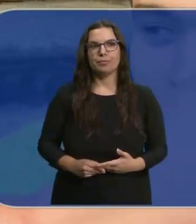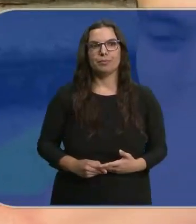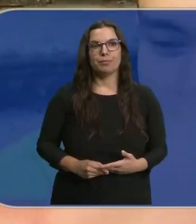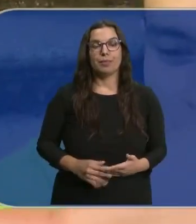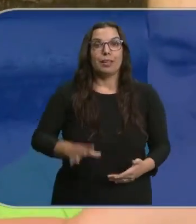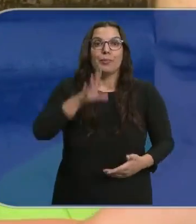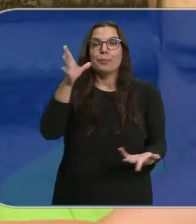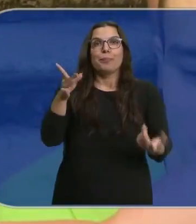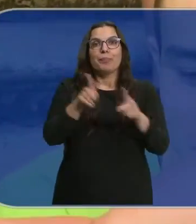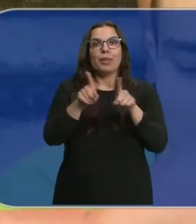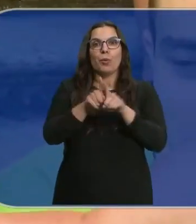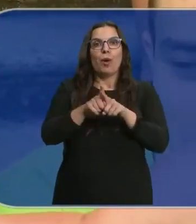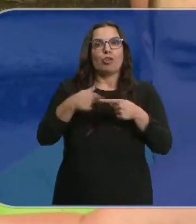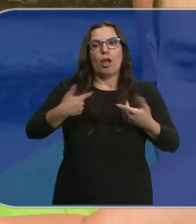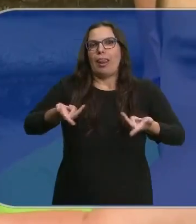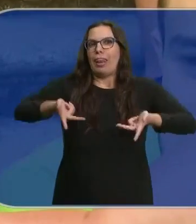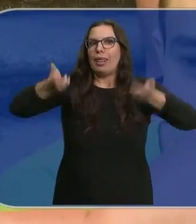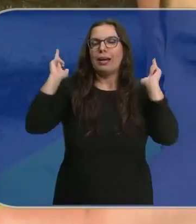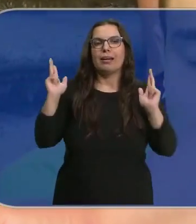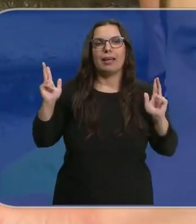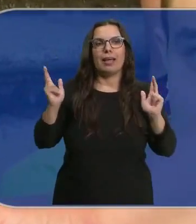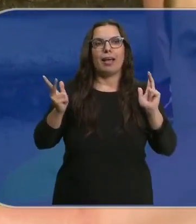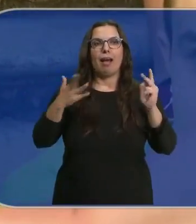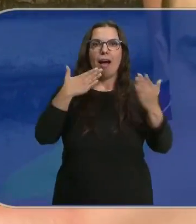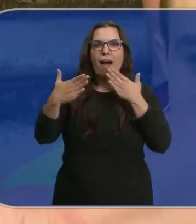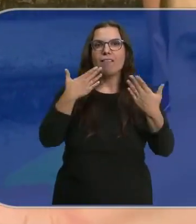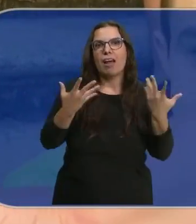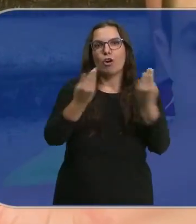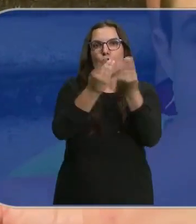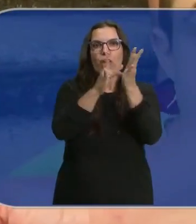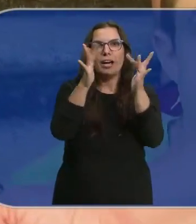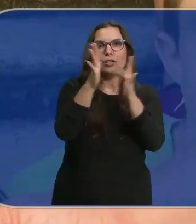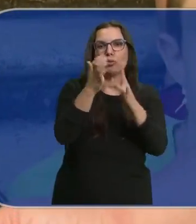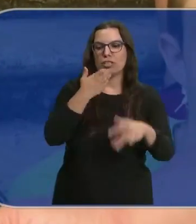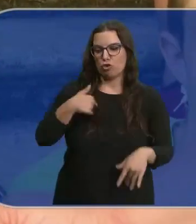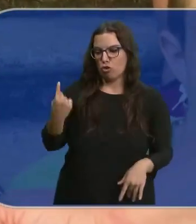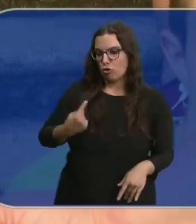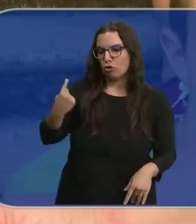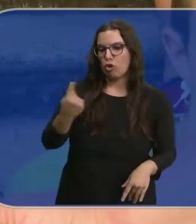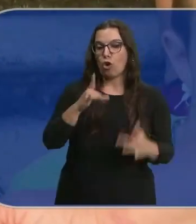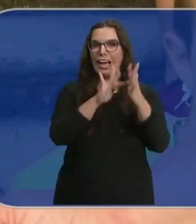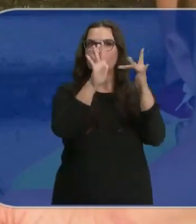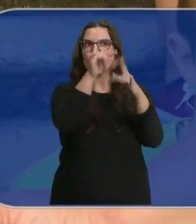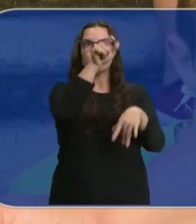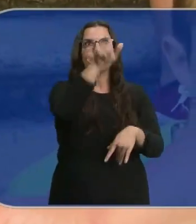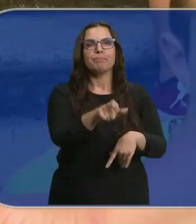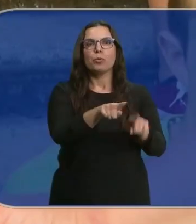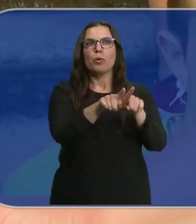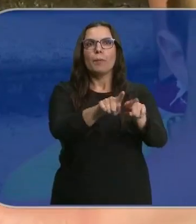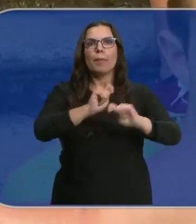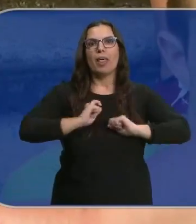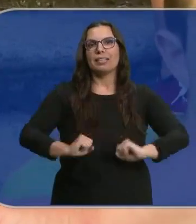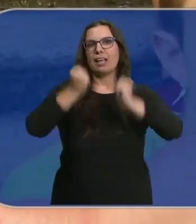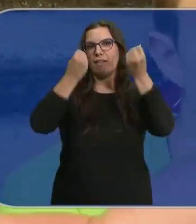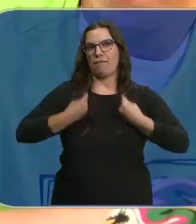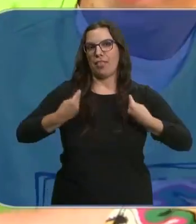Porque es una forma de liberarme, de hablar con Jesús cuando nadie está conmigo. Él es pues una forma de